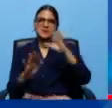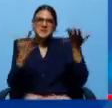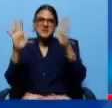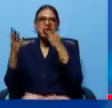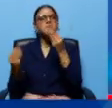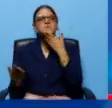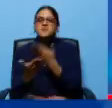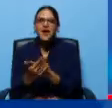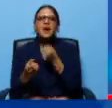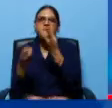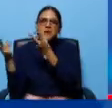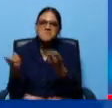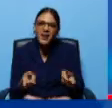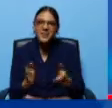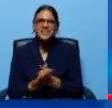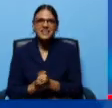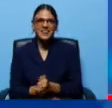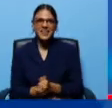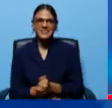Muchas gracias. Bienvenida.